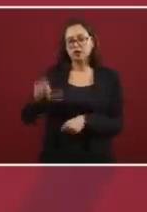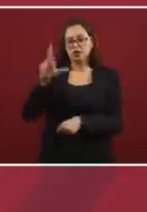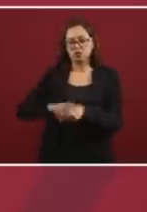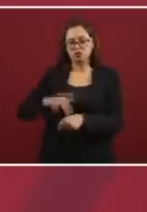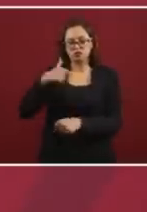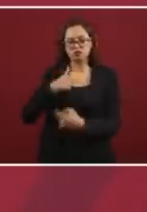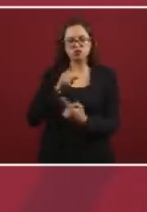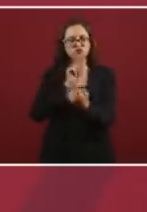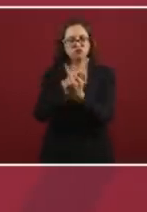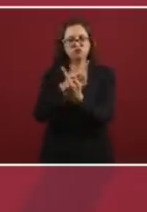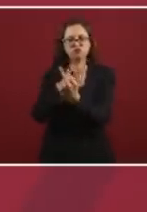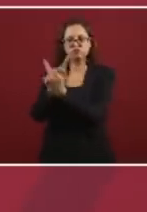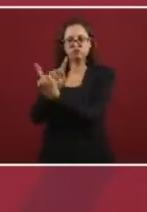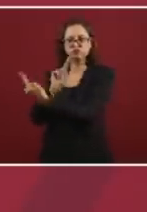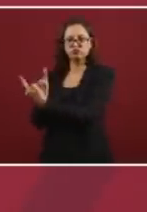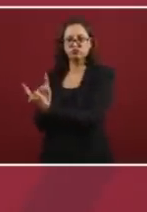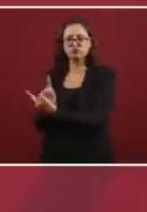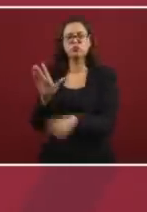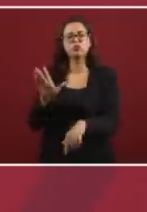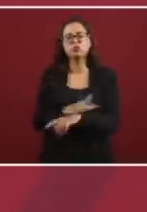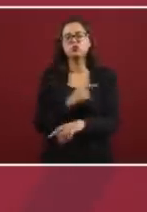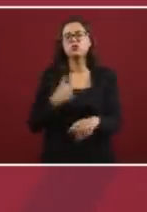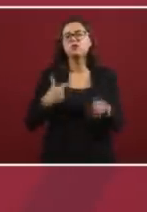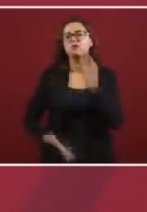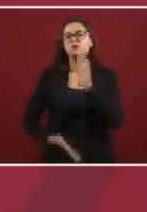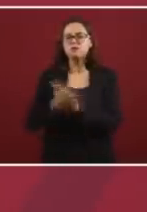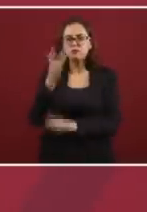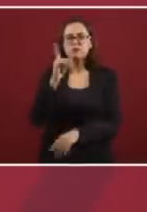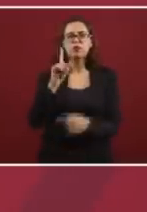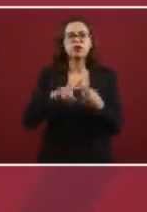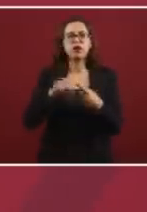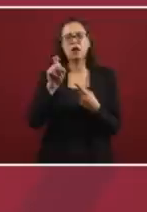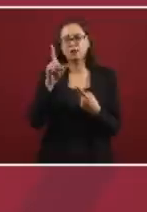espero porque boyle a aguascalientes